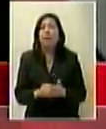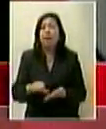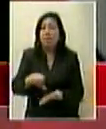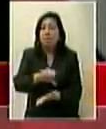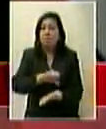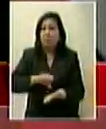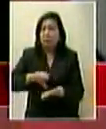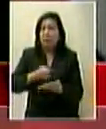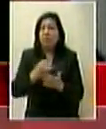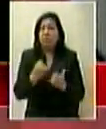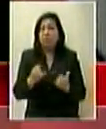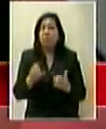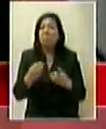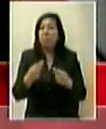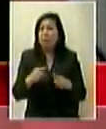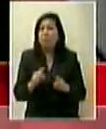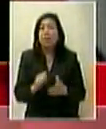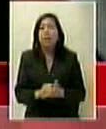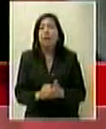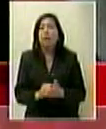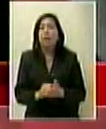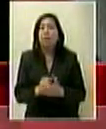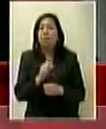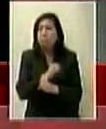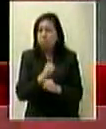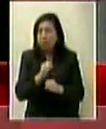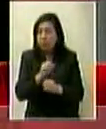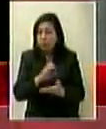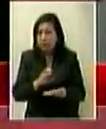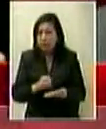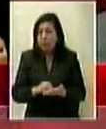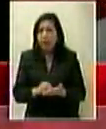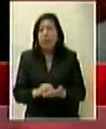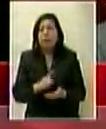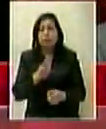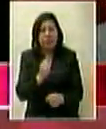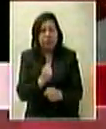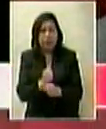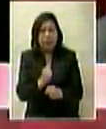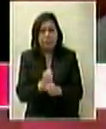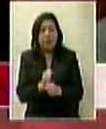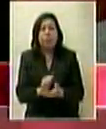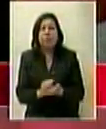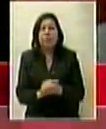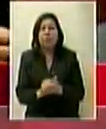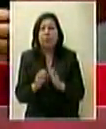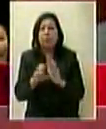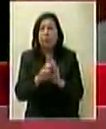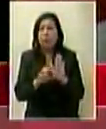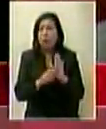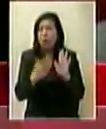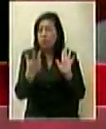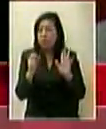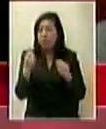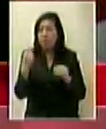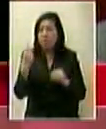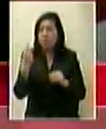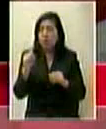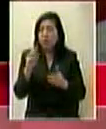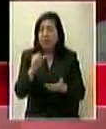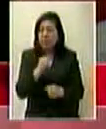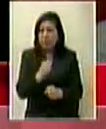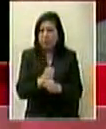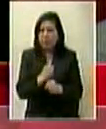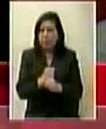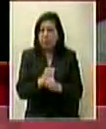parques industriales, permita dinamizar a la fuerza laboral, que constituye el 80% de empleos que genera